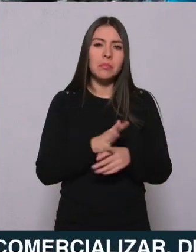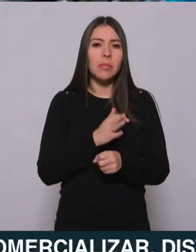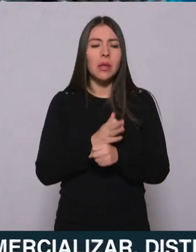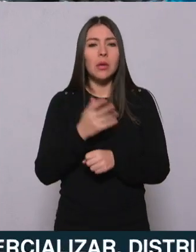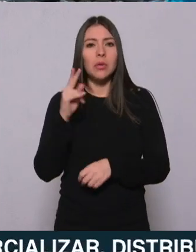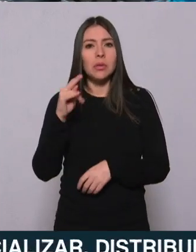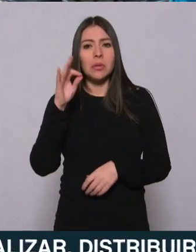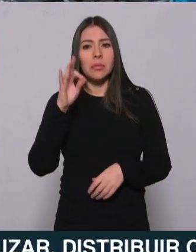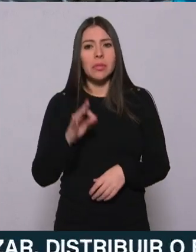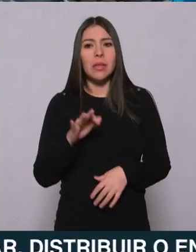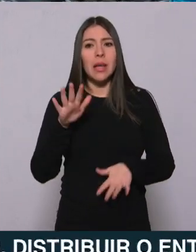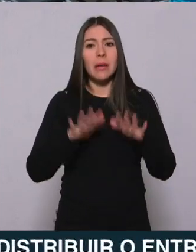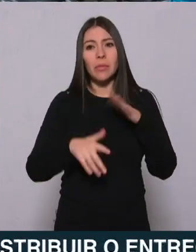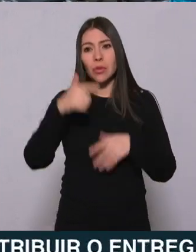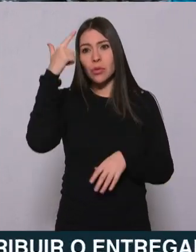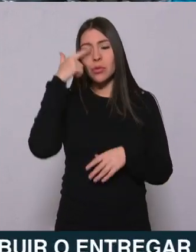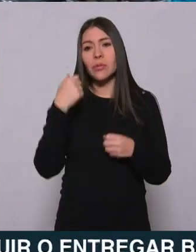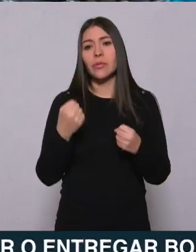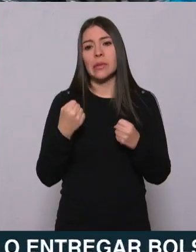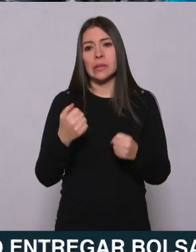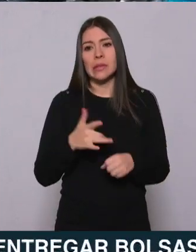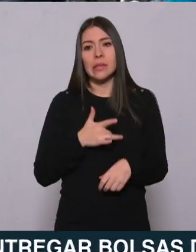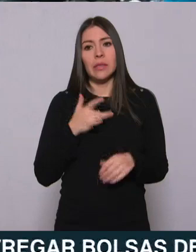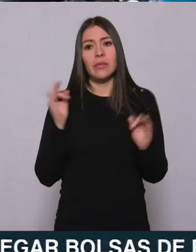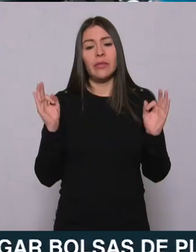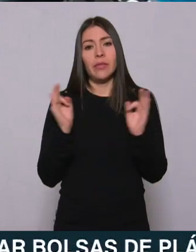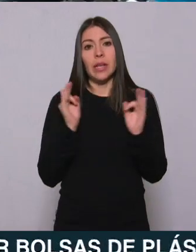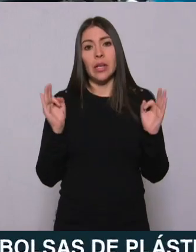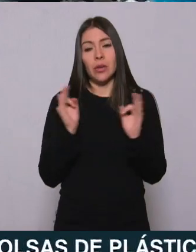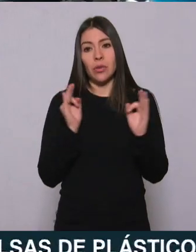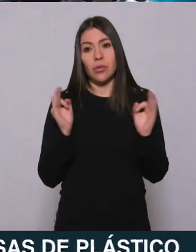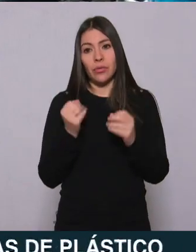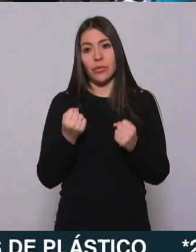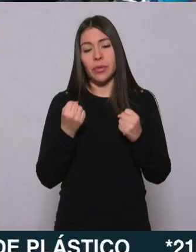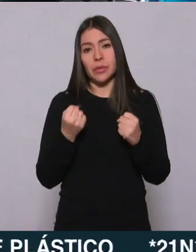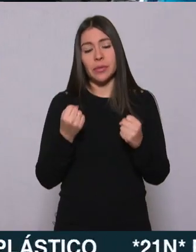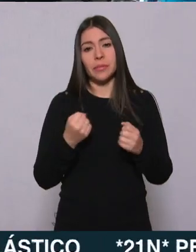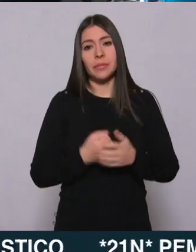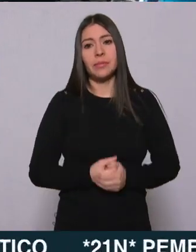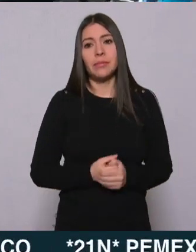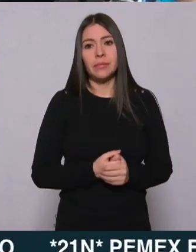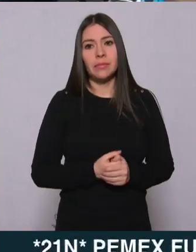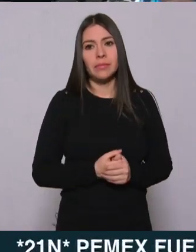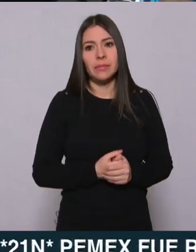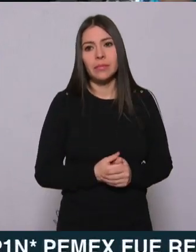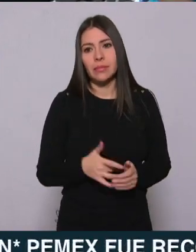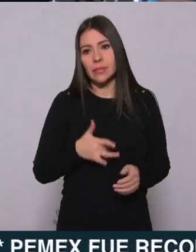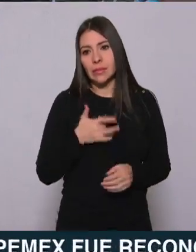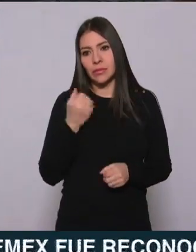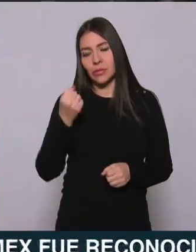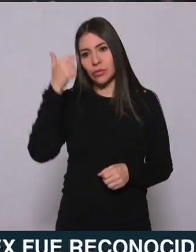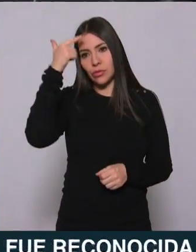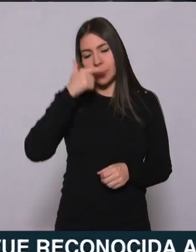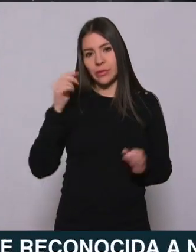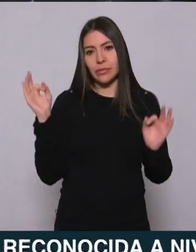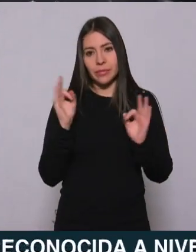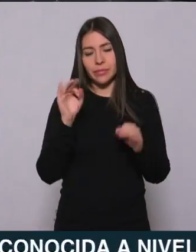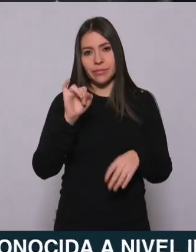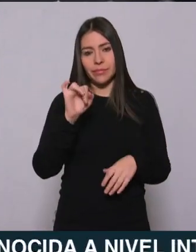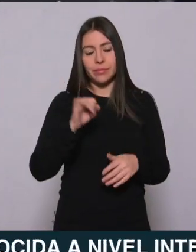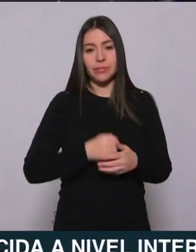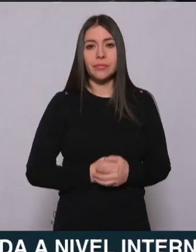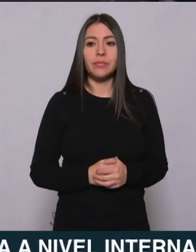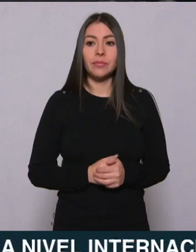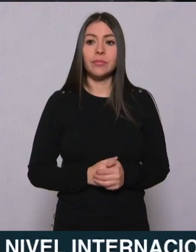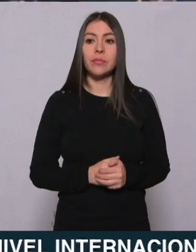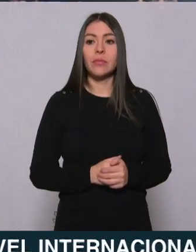noche los fríos es lo que sí se siente más. El frío es el que nos ataca en la noche. La situación de